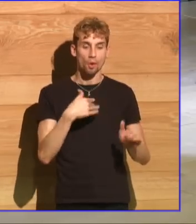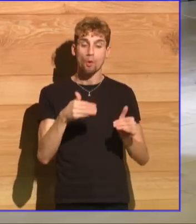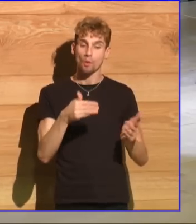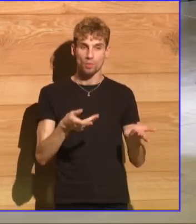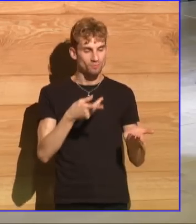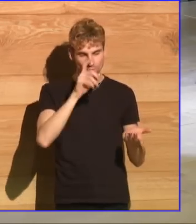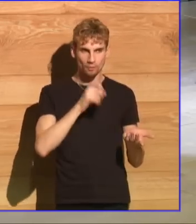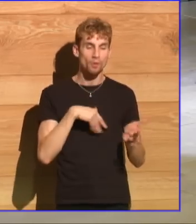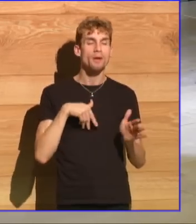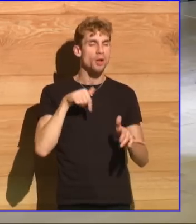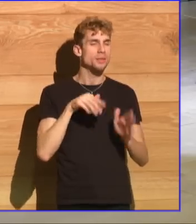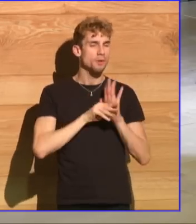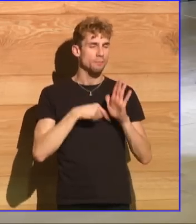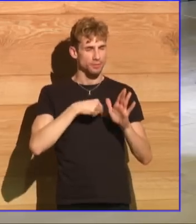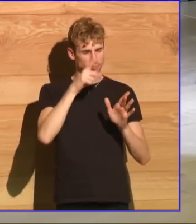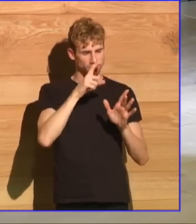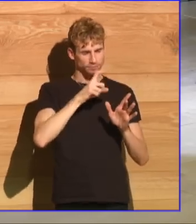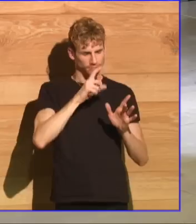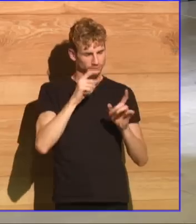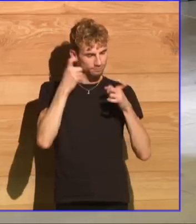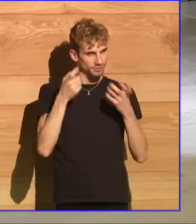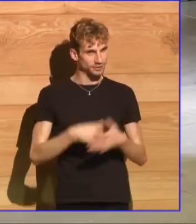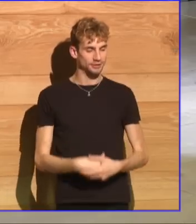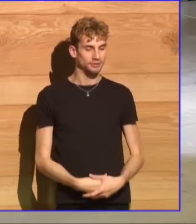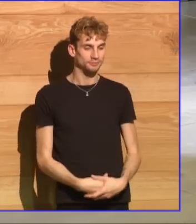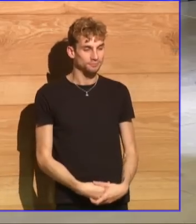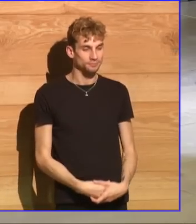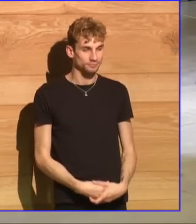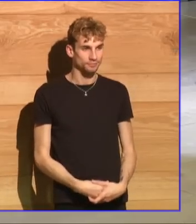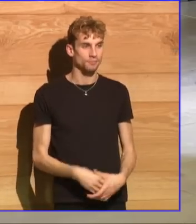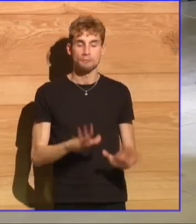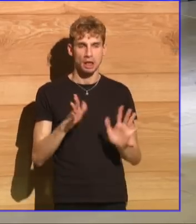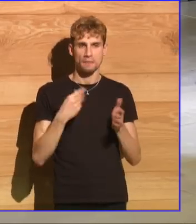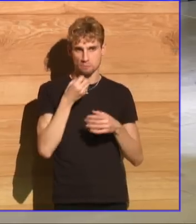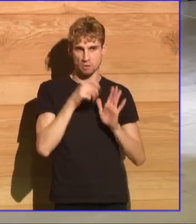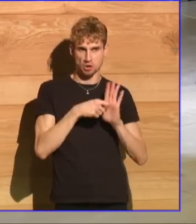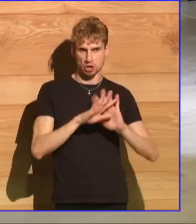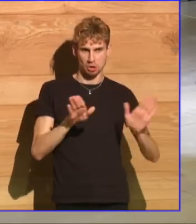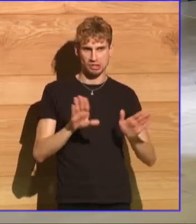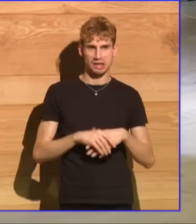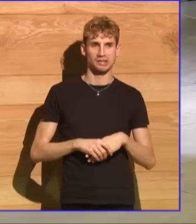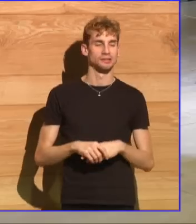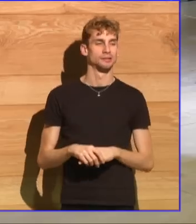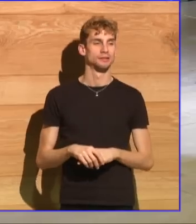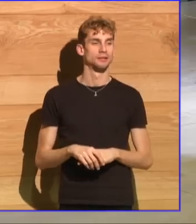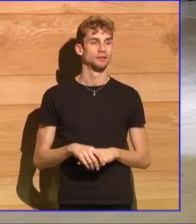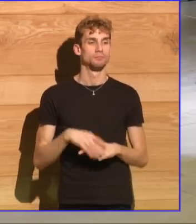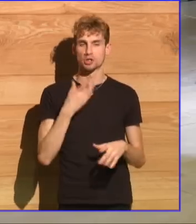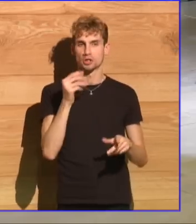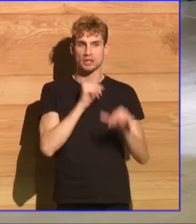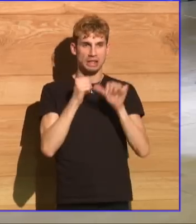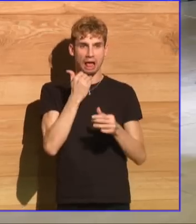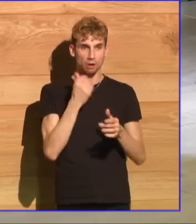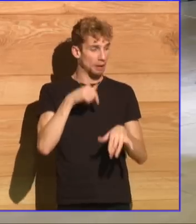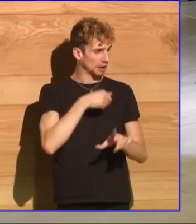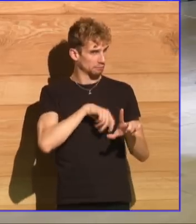Pero me acordaré, a lo largo del programa me acordaré. Vale, pero Sé que era de buen rollo, buen rollo, pues tomando... ¿Fue en España, por en